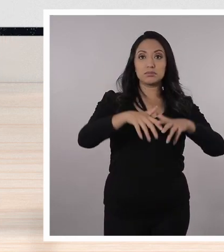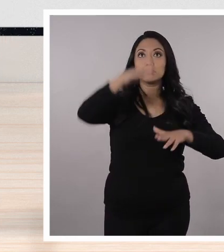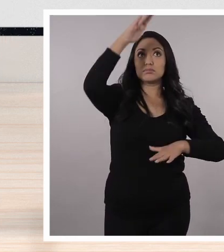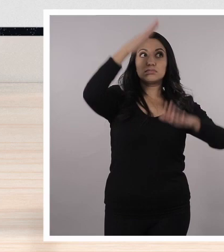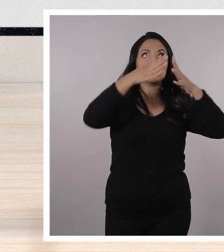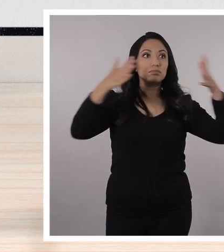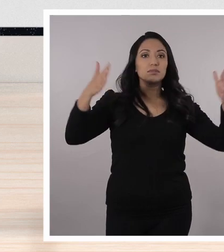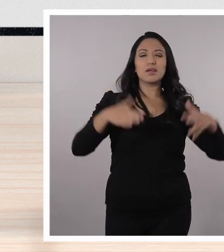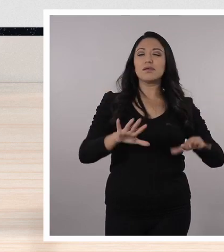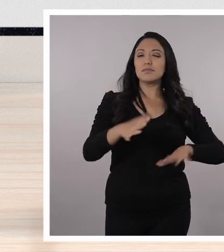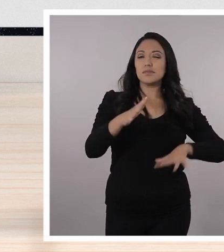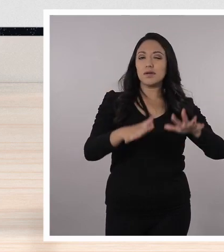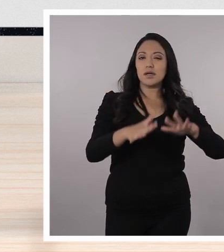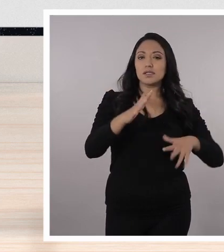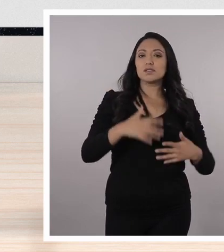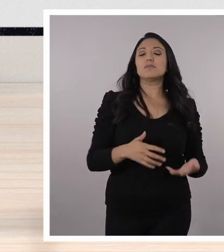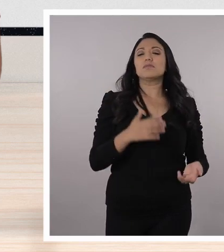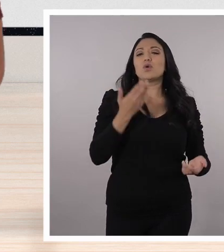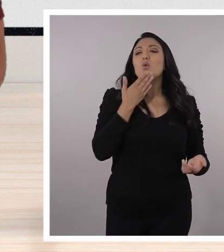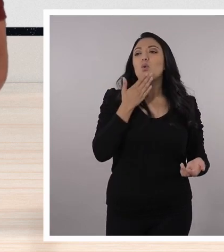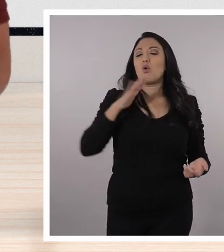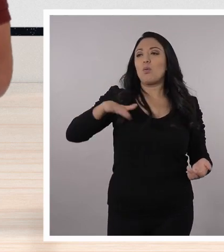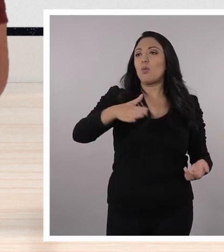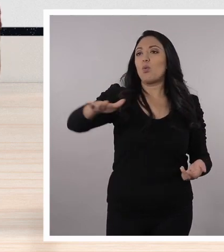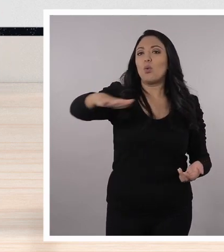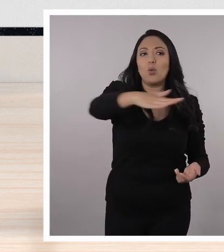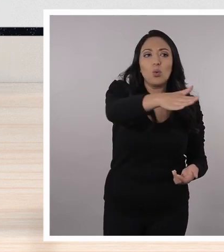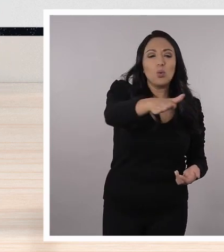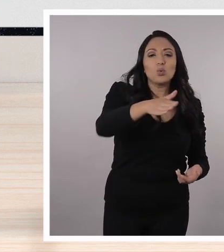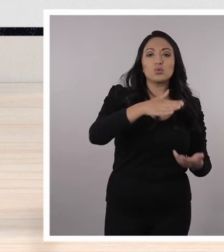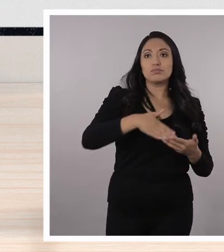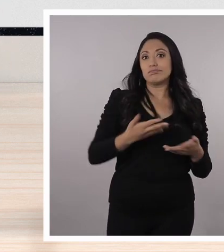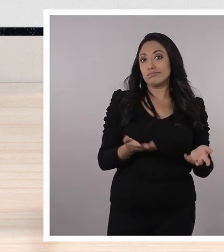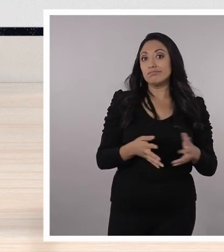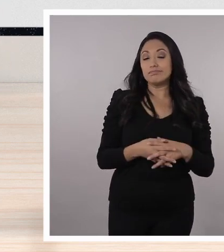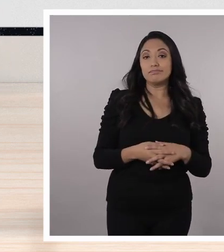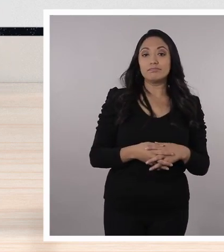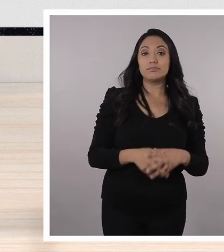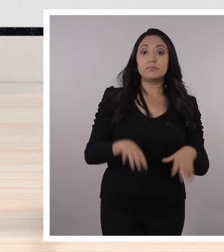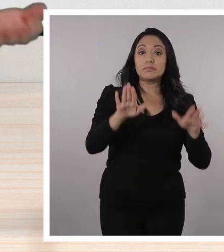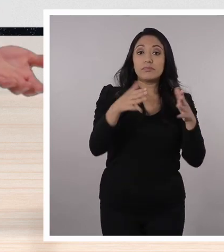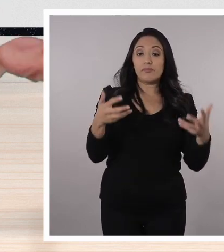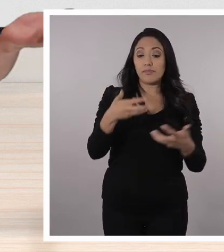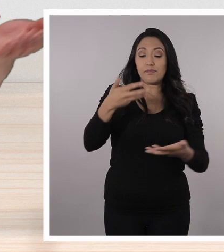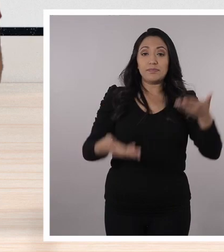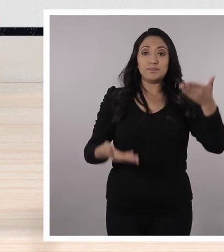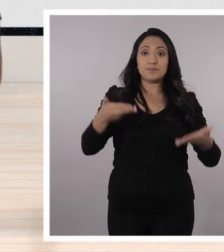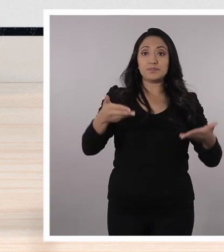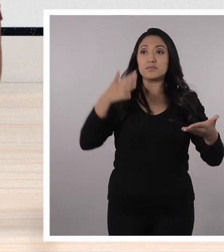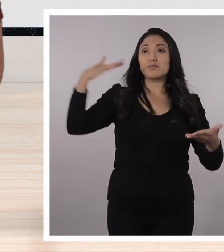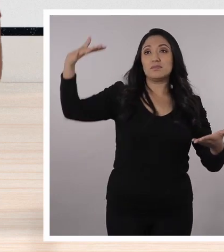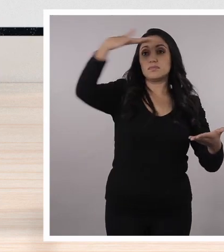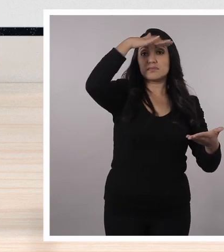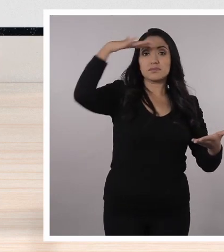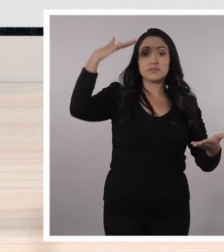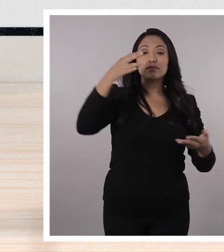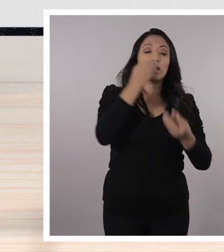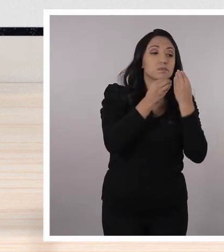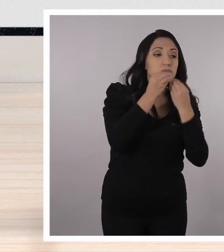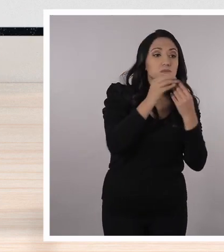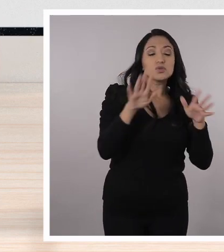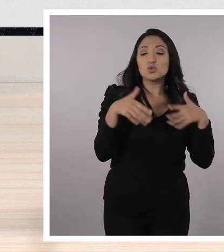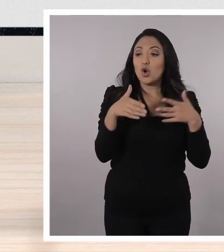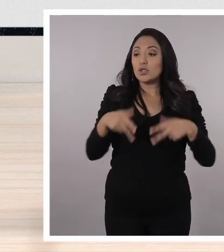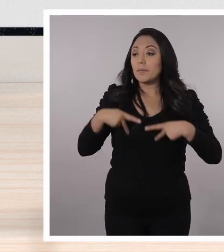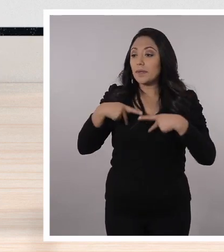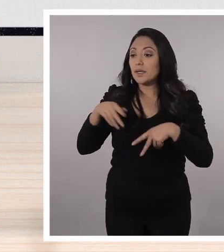así conocer por dónde se movían y cuáles eran sus dimensiones. Exacto, su relación con el ambiente, ¿sí? ¿Qué